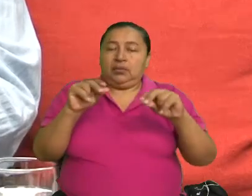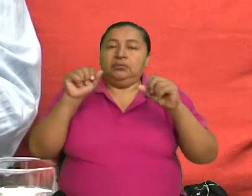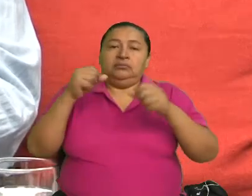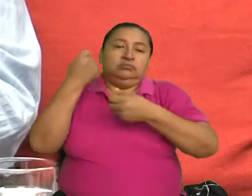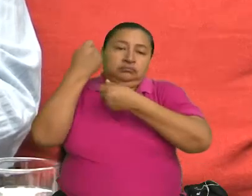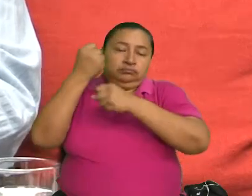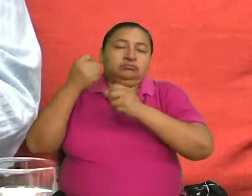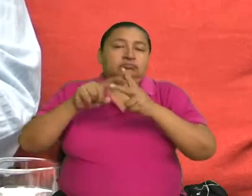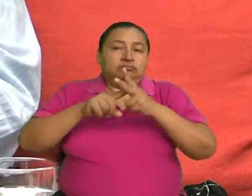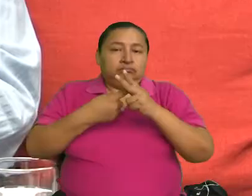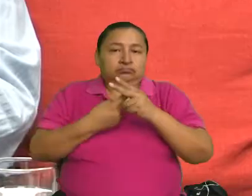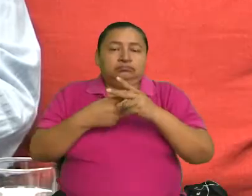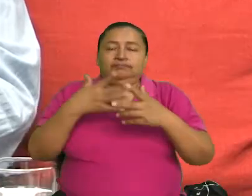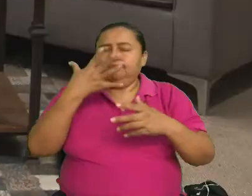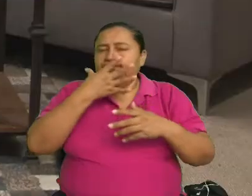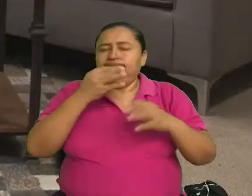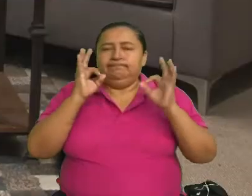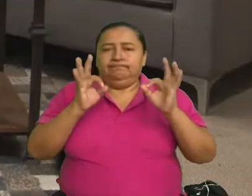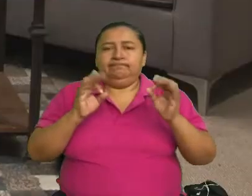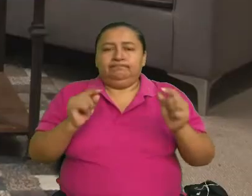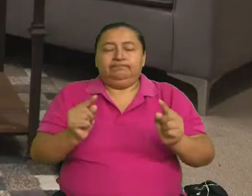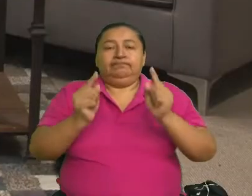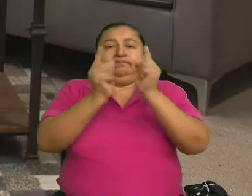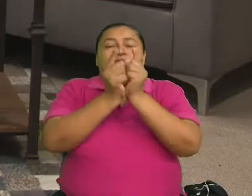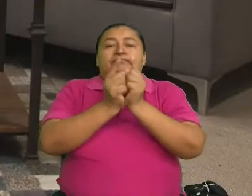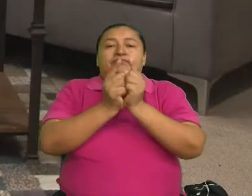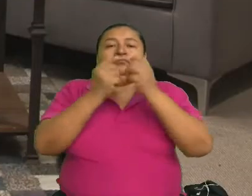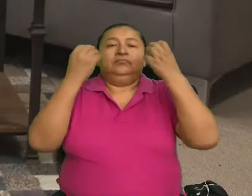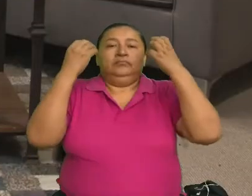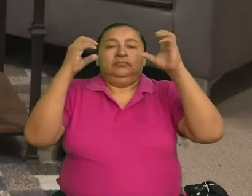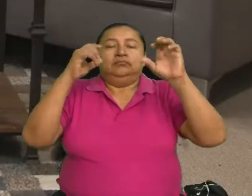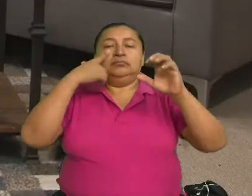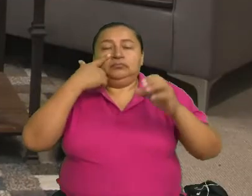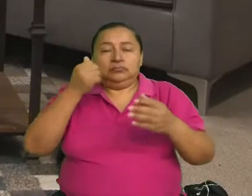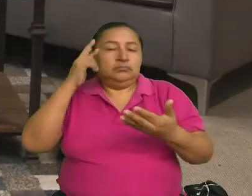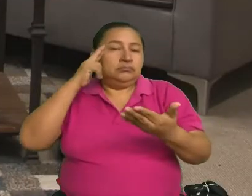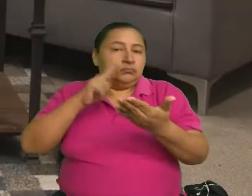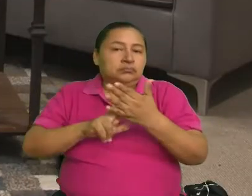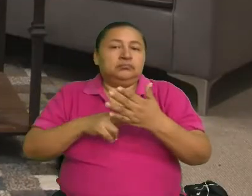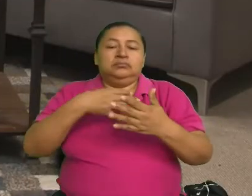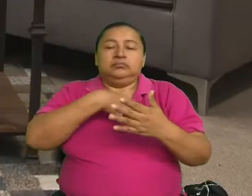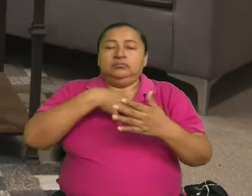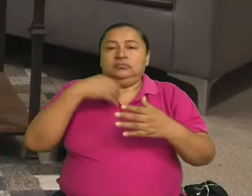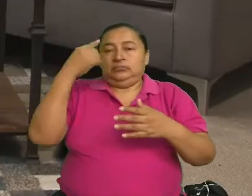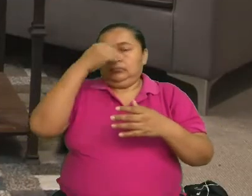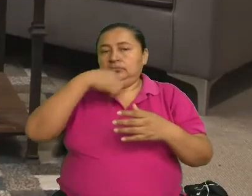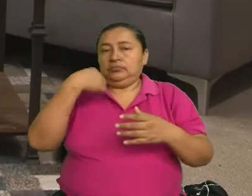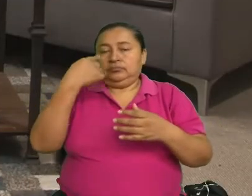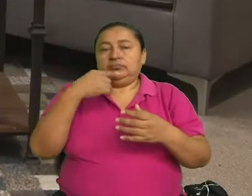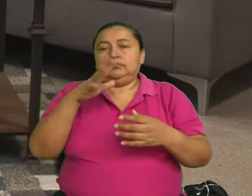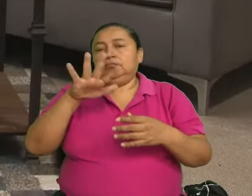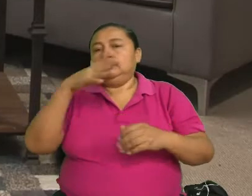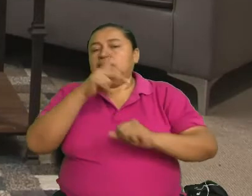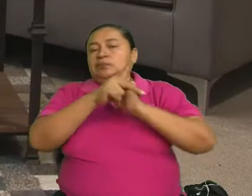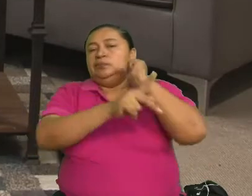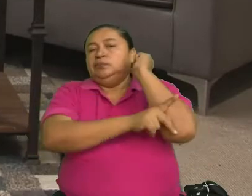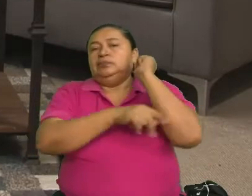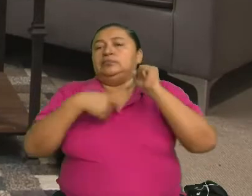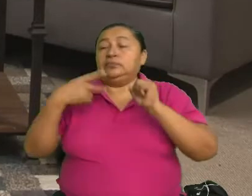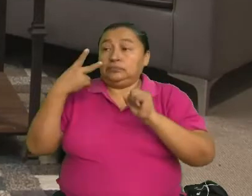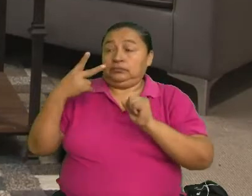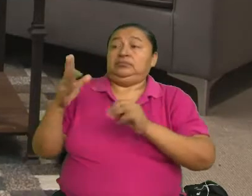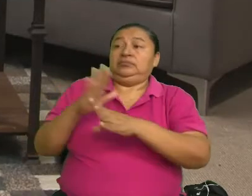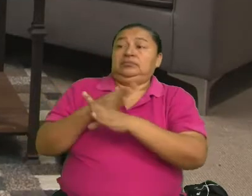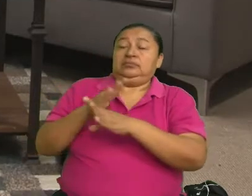de esa riquísima encuentro de cultura y reconocimiento de esa identidad. Otros países, uno ve el contraste